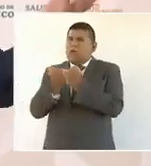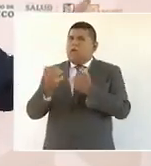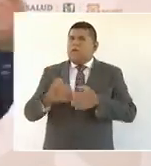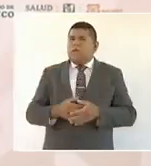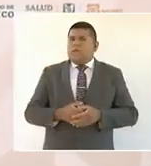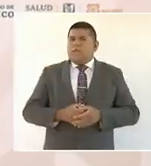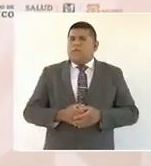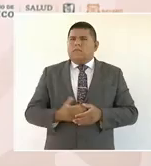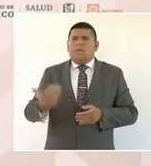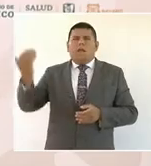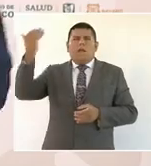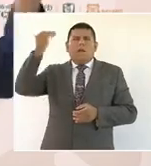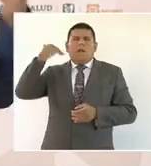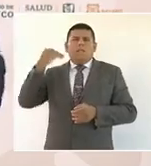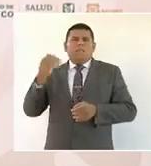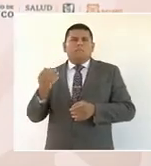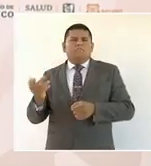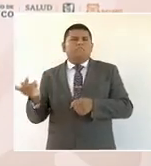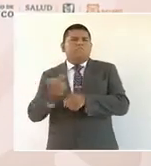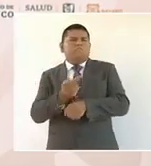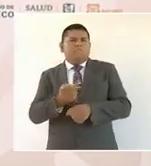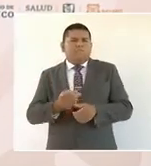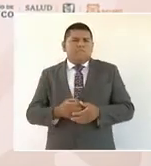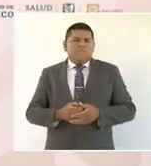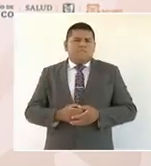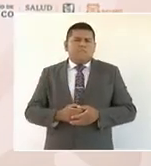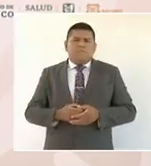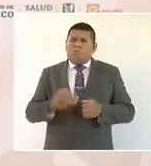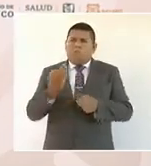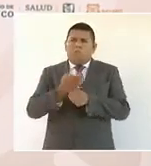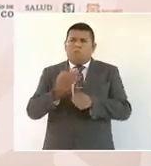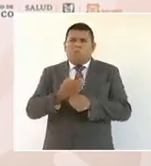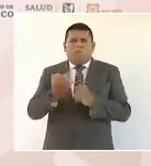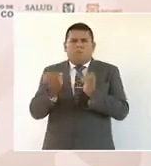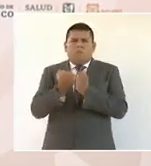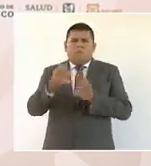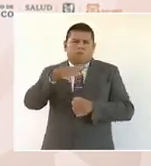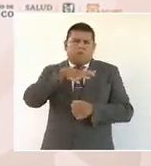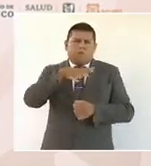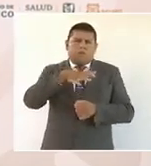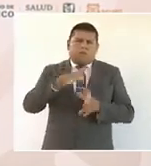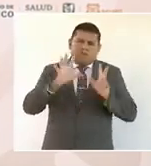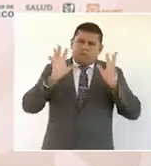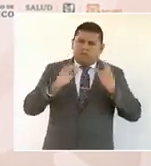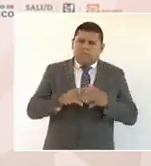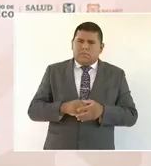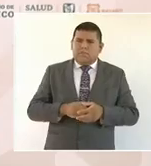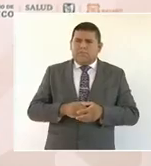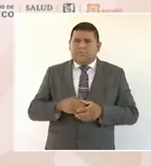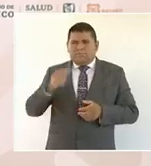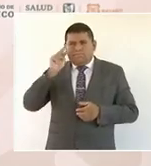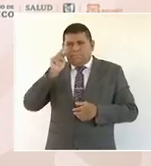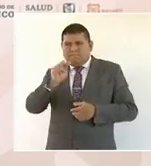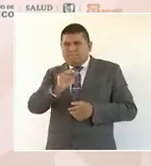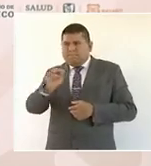porque ¿qué había? Y todavía sigue esto lamentablemente existiendo.